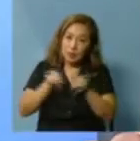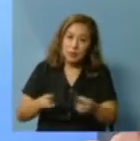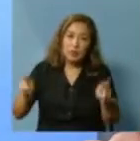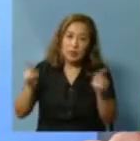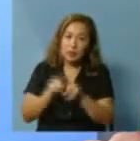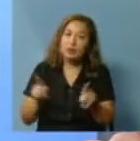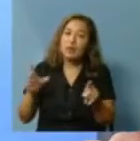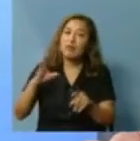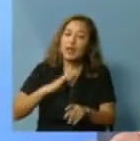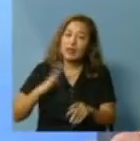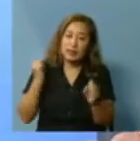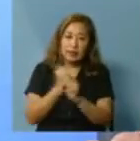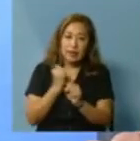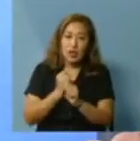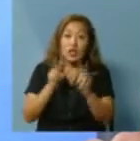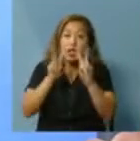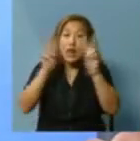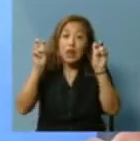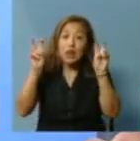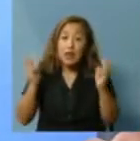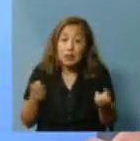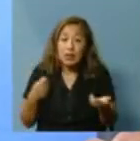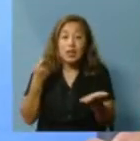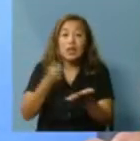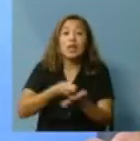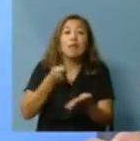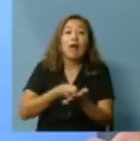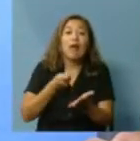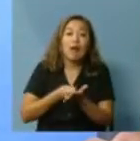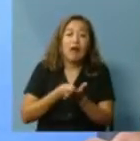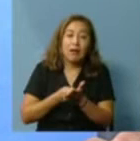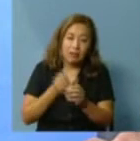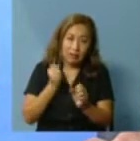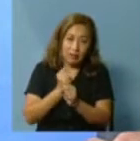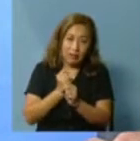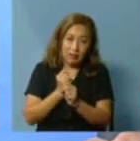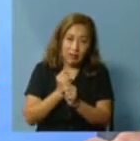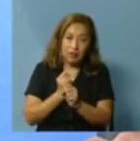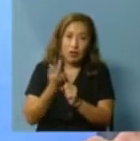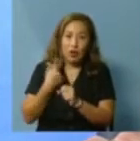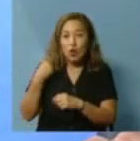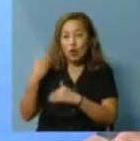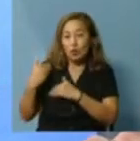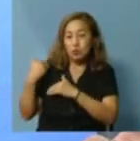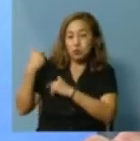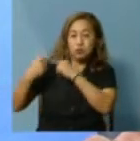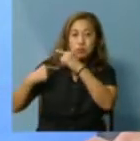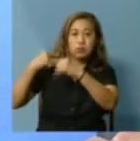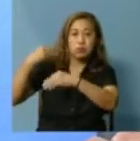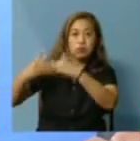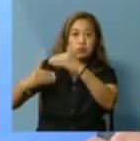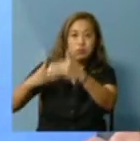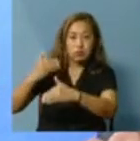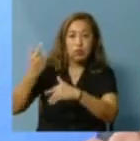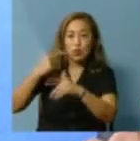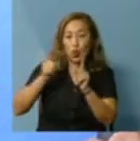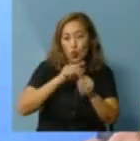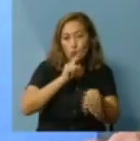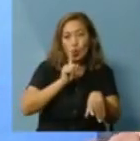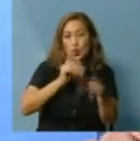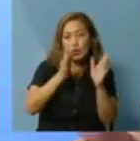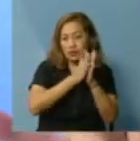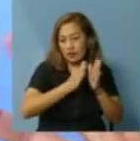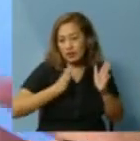surge y el tema del costo laboral que significa con lo que vino pasando a lo largo de este tiempo